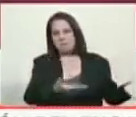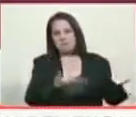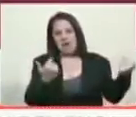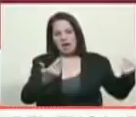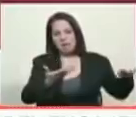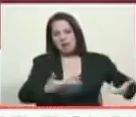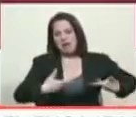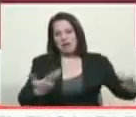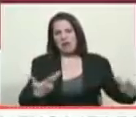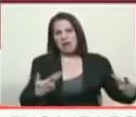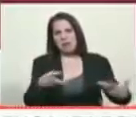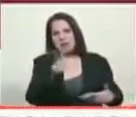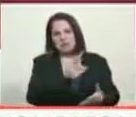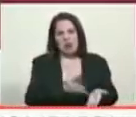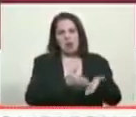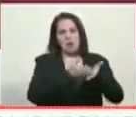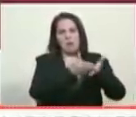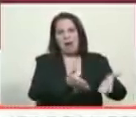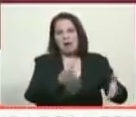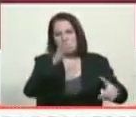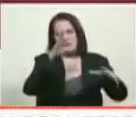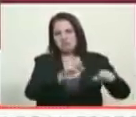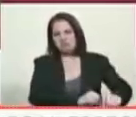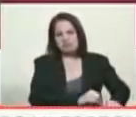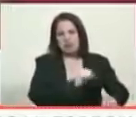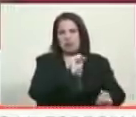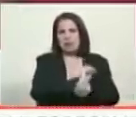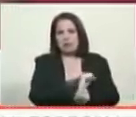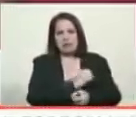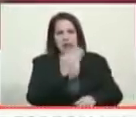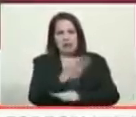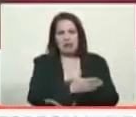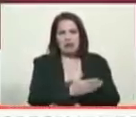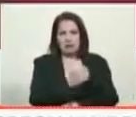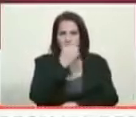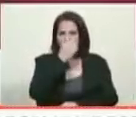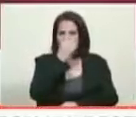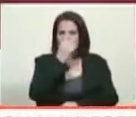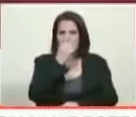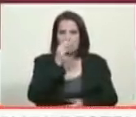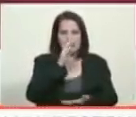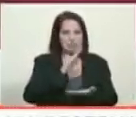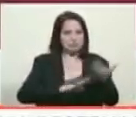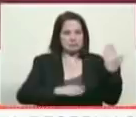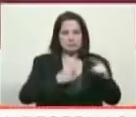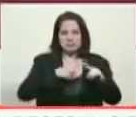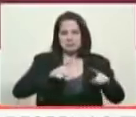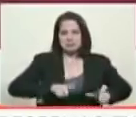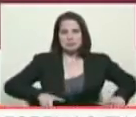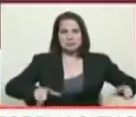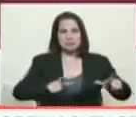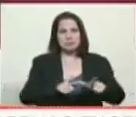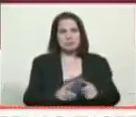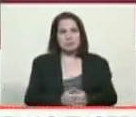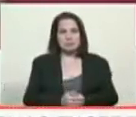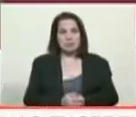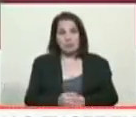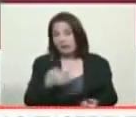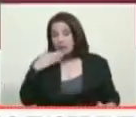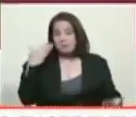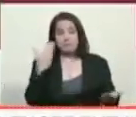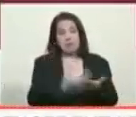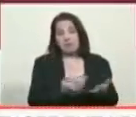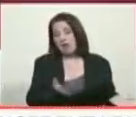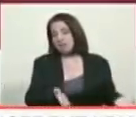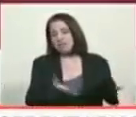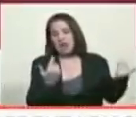entregara unos barcos que fueron decomisados allá en Angostura. Y le exigía como